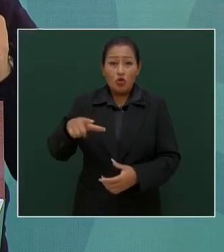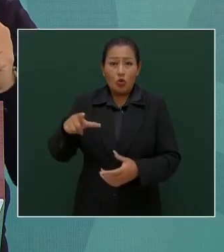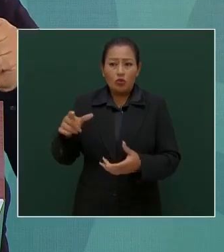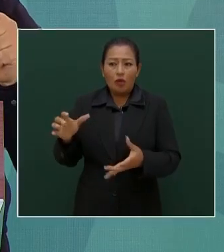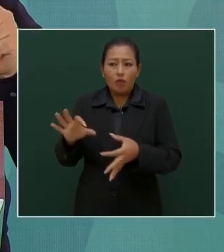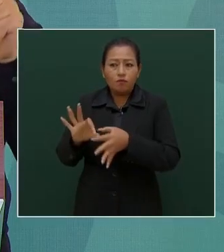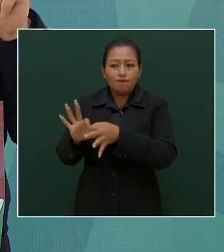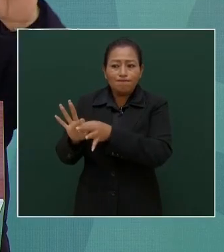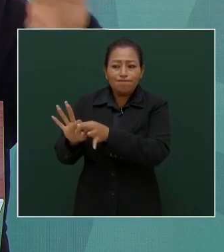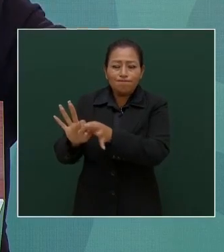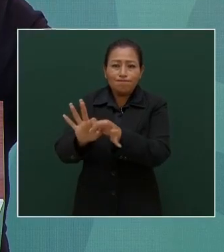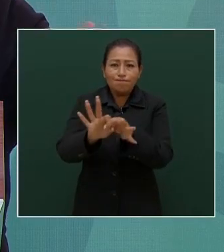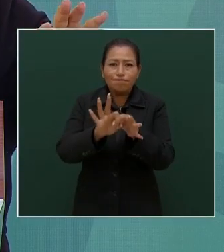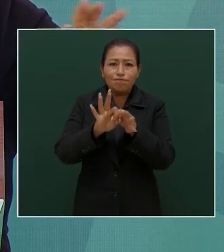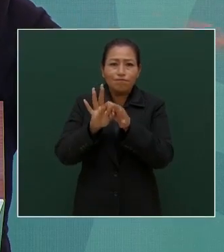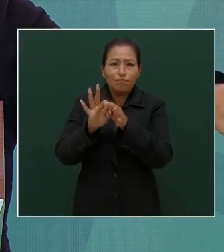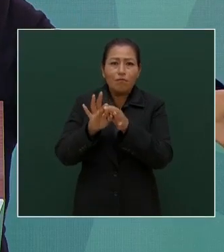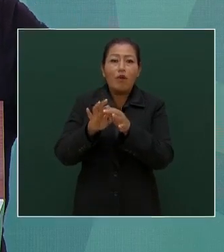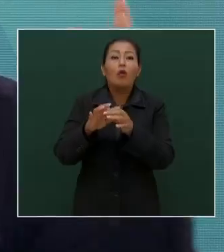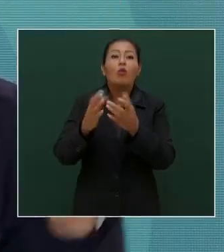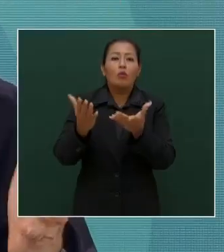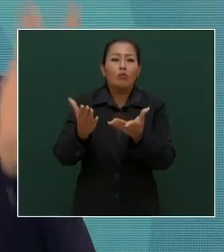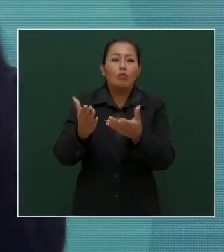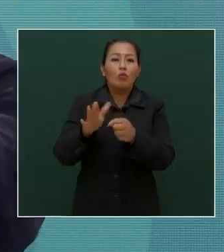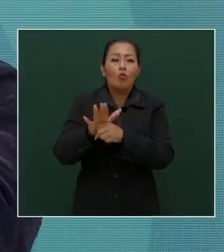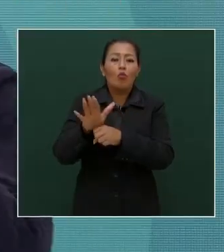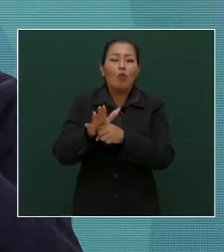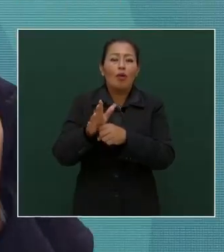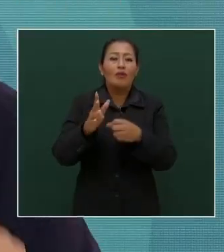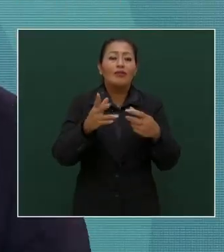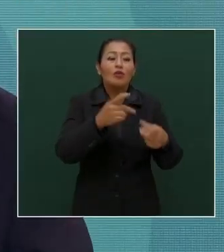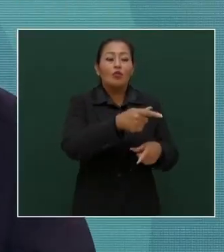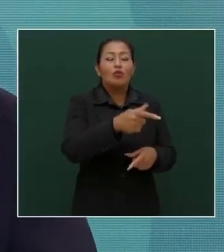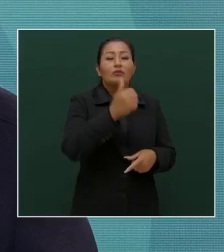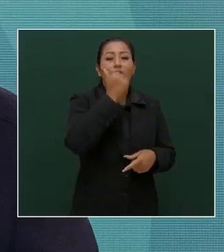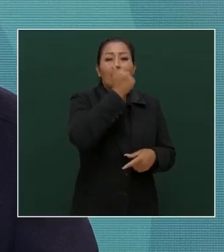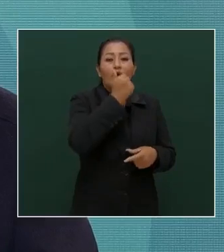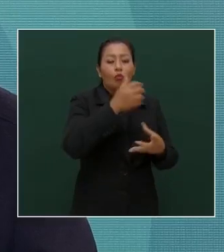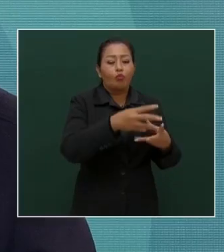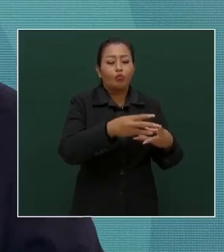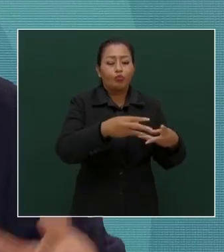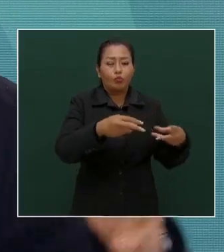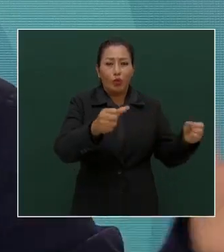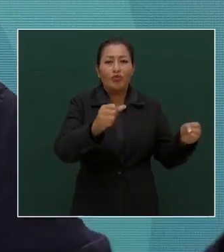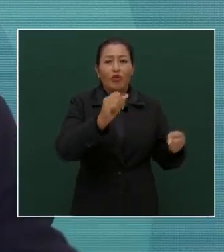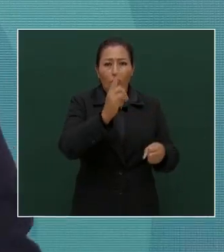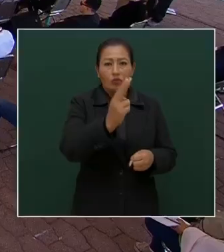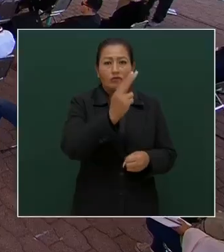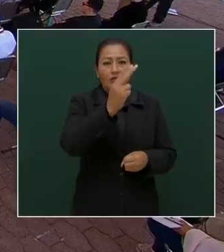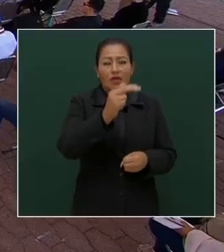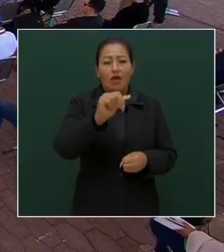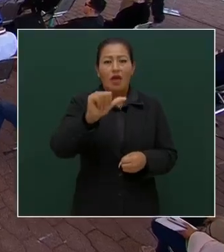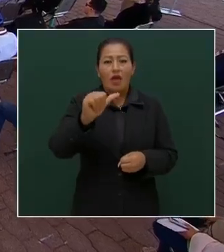interrelacionado con el caso de desaparecidos y el caso Ayotzinapa. Y ahora,